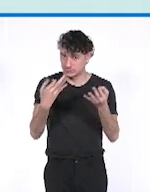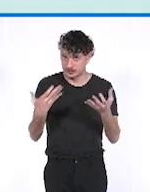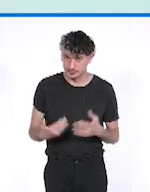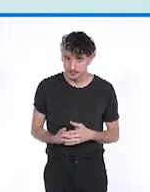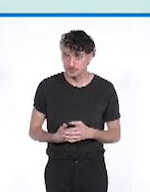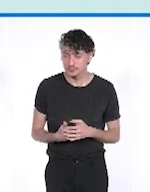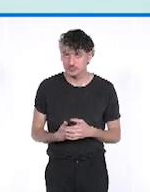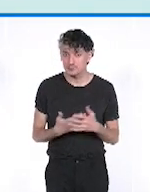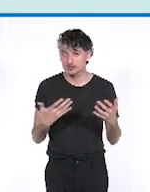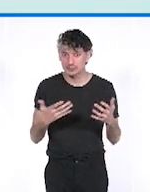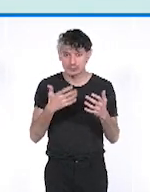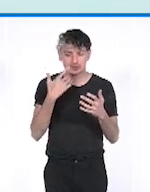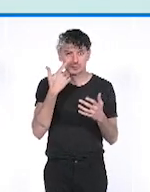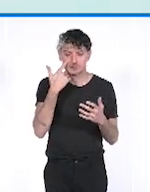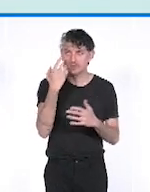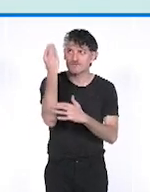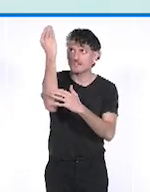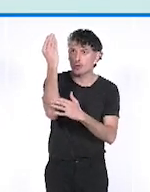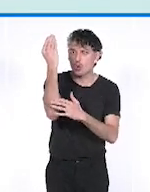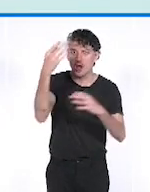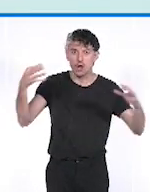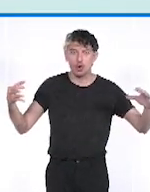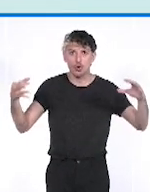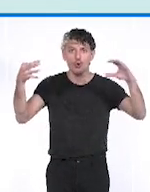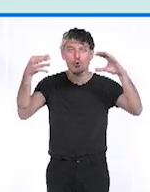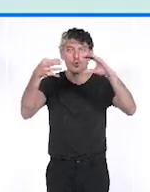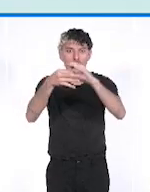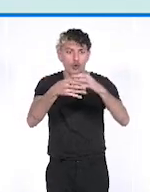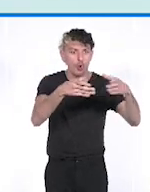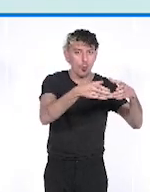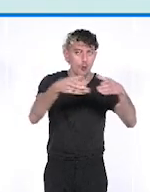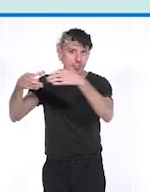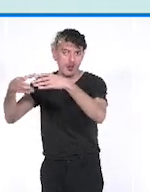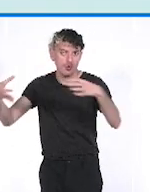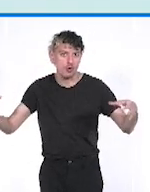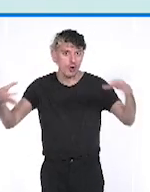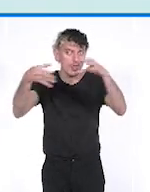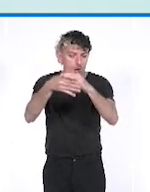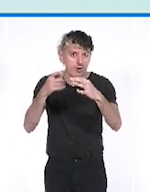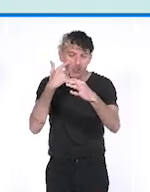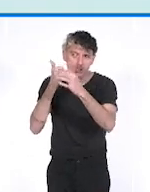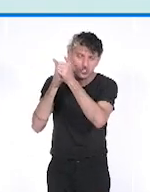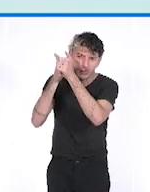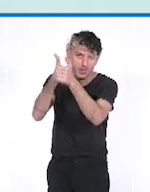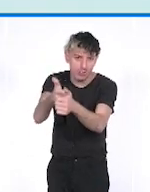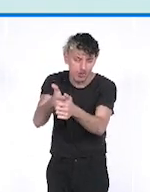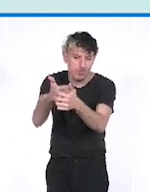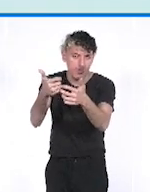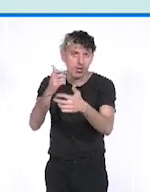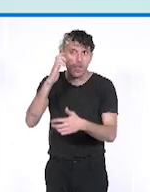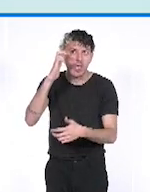de alguna manera del seguimiento de esa figura de conector comunitario al final es un proceso de de experimentación y nuestra hipótesis será que